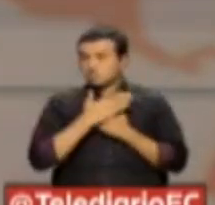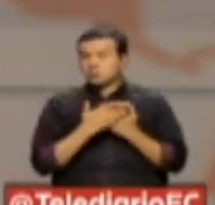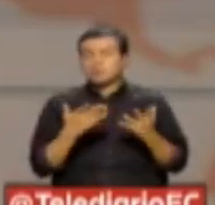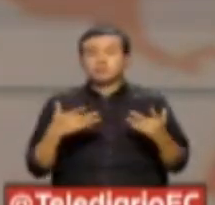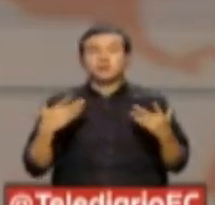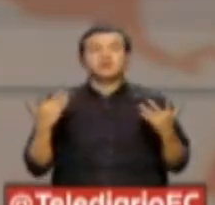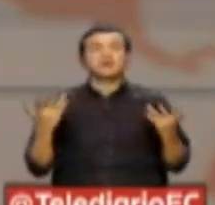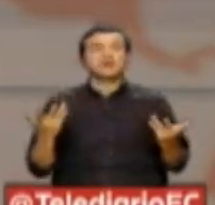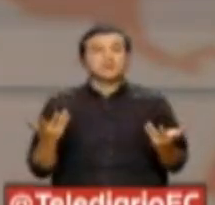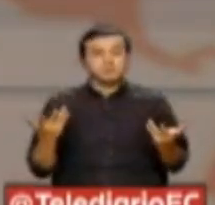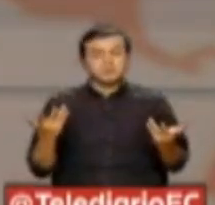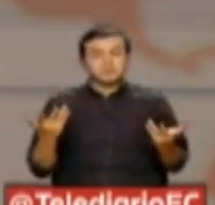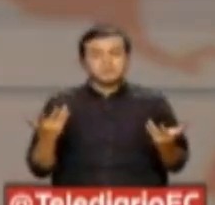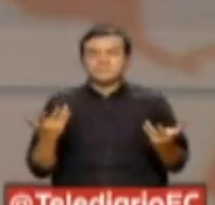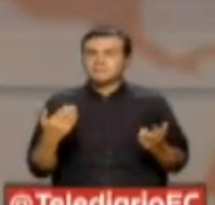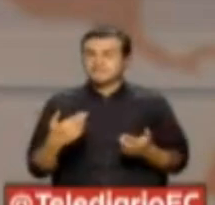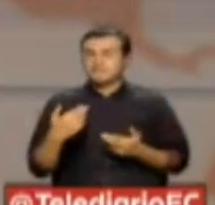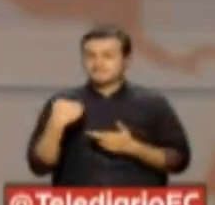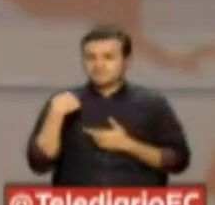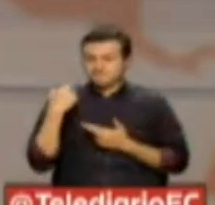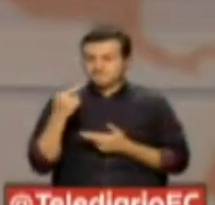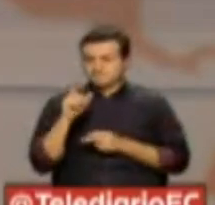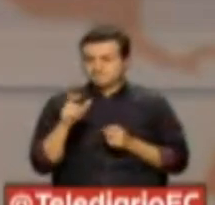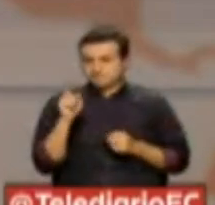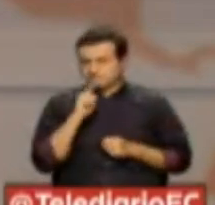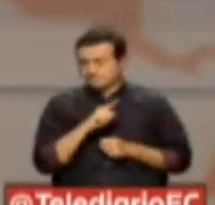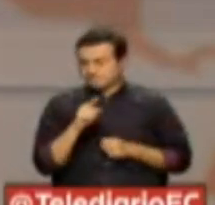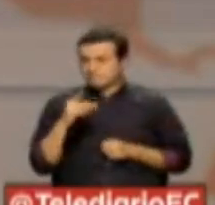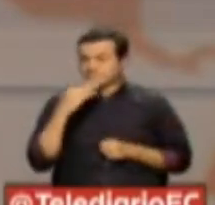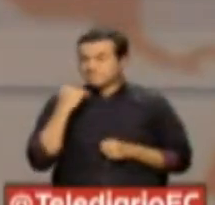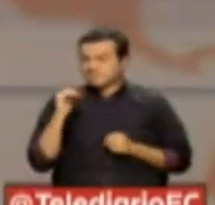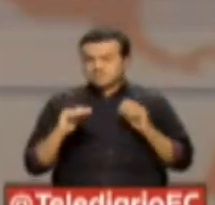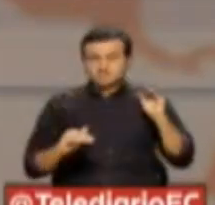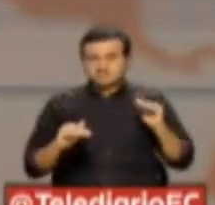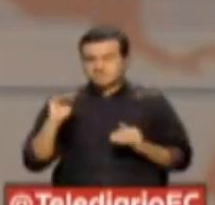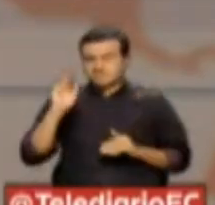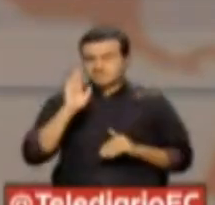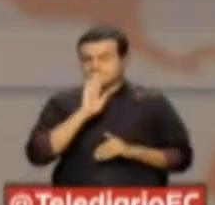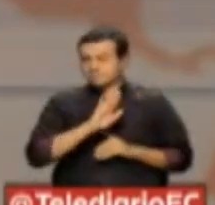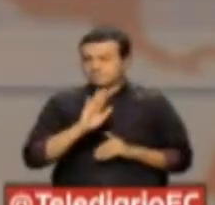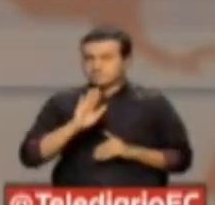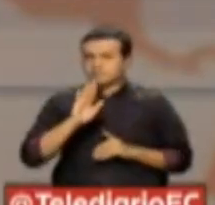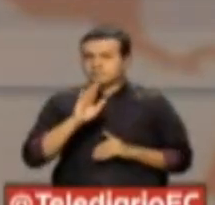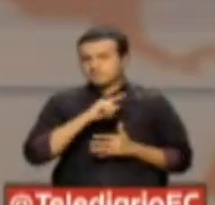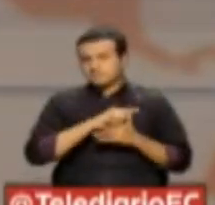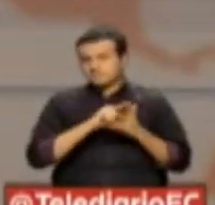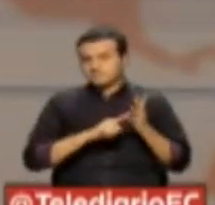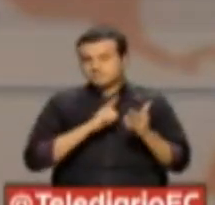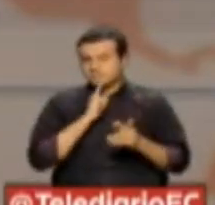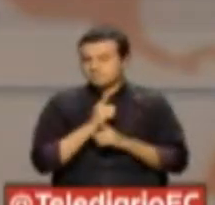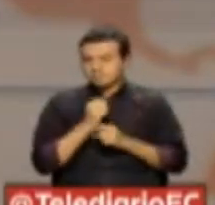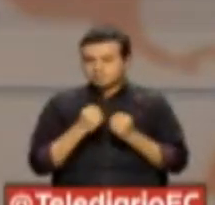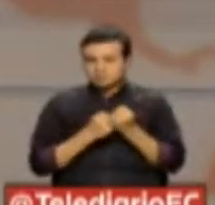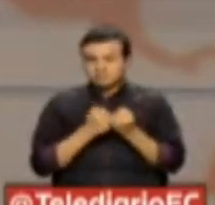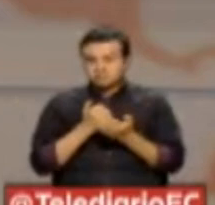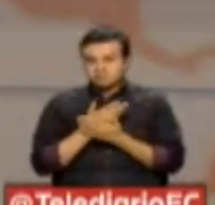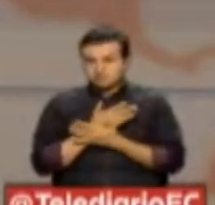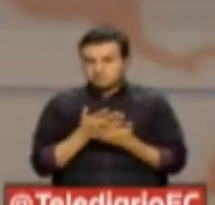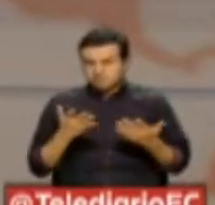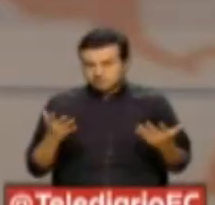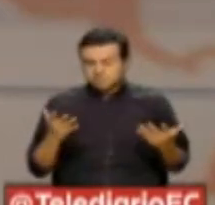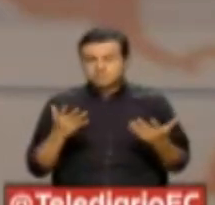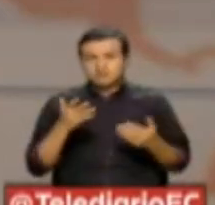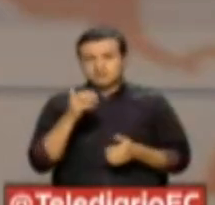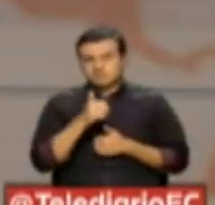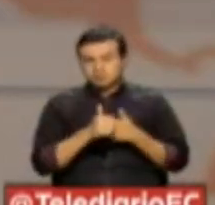efectivamente encargar a las personas que mejor puedan ejecutar estas posiciones efectivamente correr